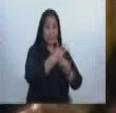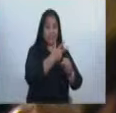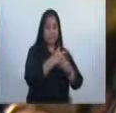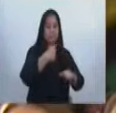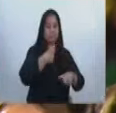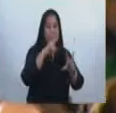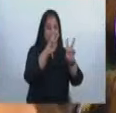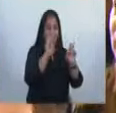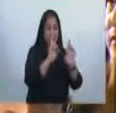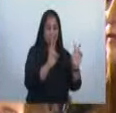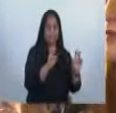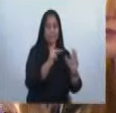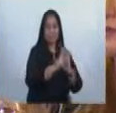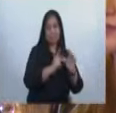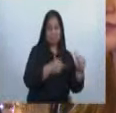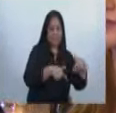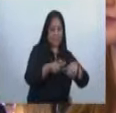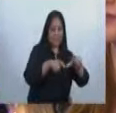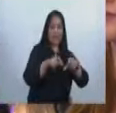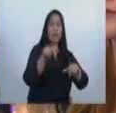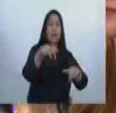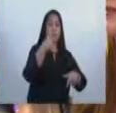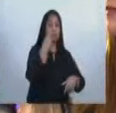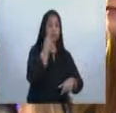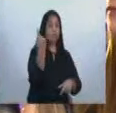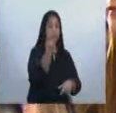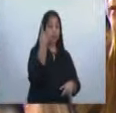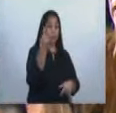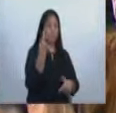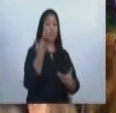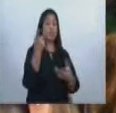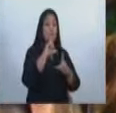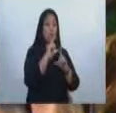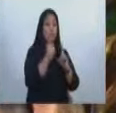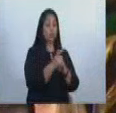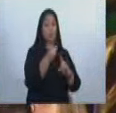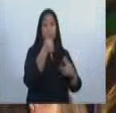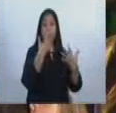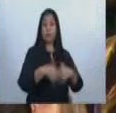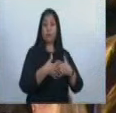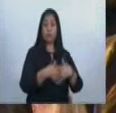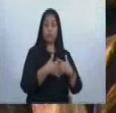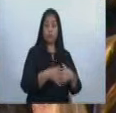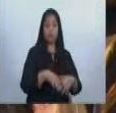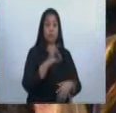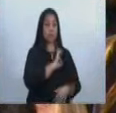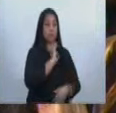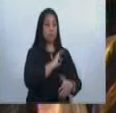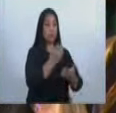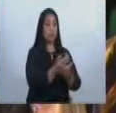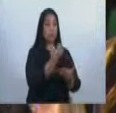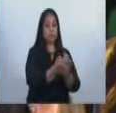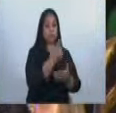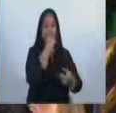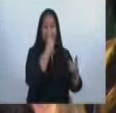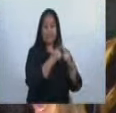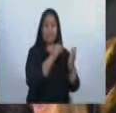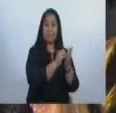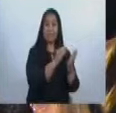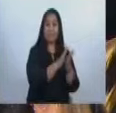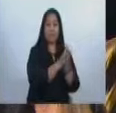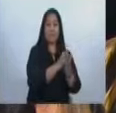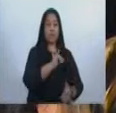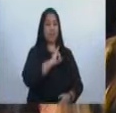sí considerando la importancia de la cultura y las Industrias creativas en el desarrollo socioeconómico y en la construcción de